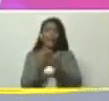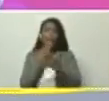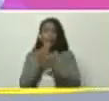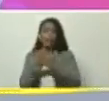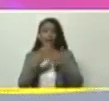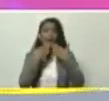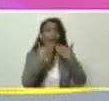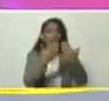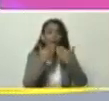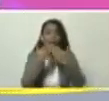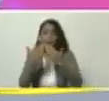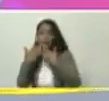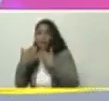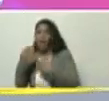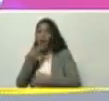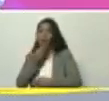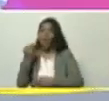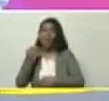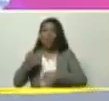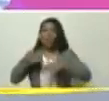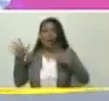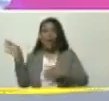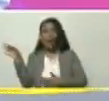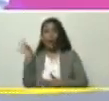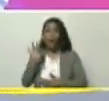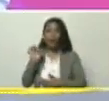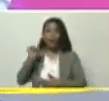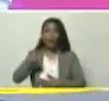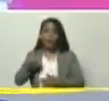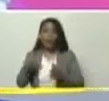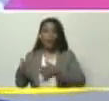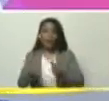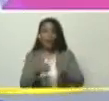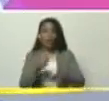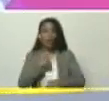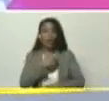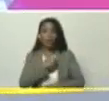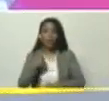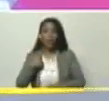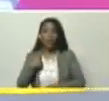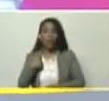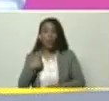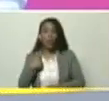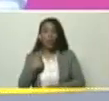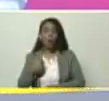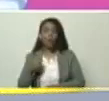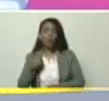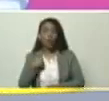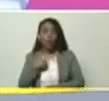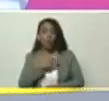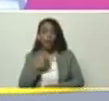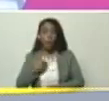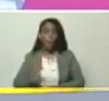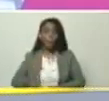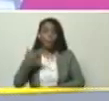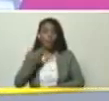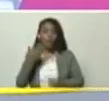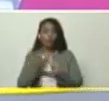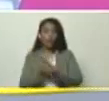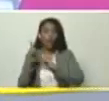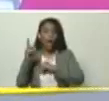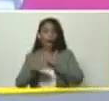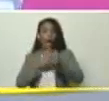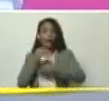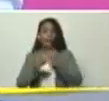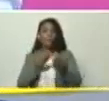gracias a estos jóvenes que escogieron esta carrera. Yo quisiera, muy importante, yo quisiera hacer